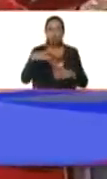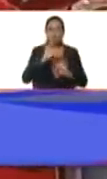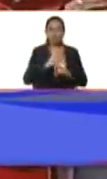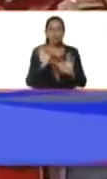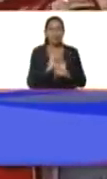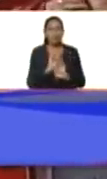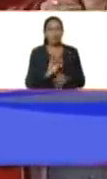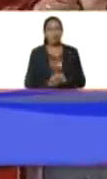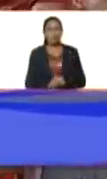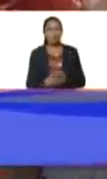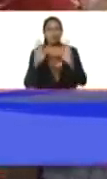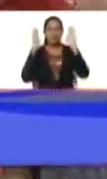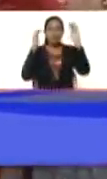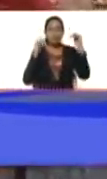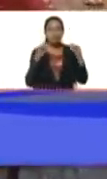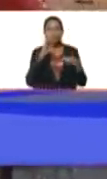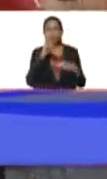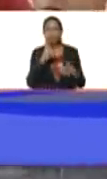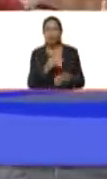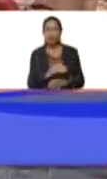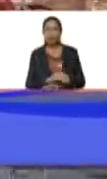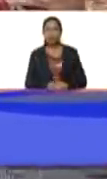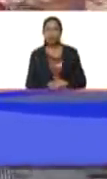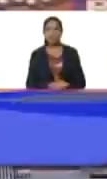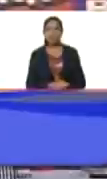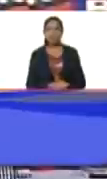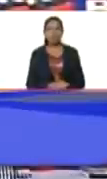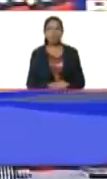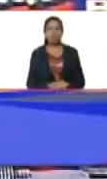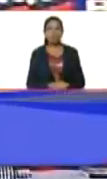pueblo, atendiendo los problemas del pueblo.